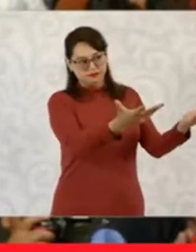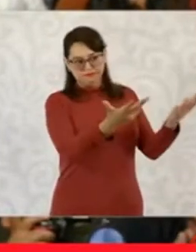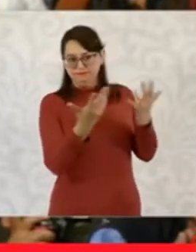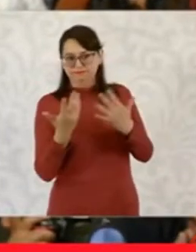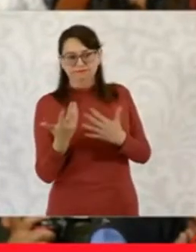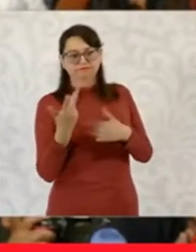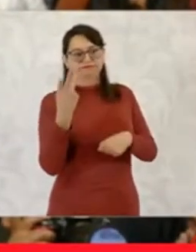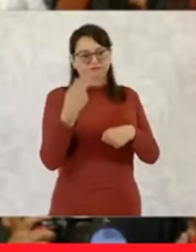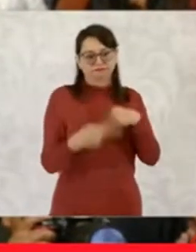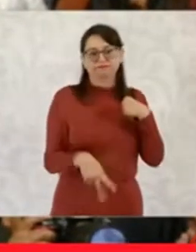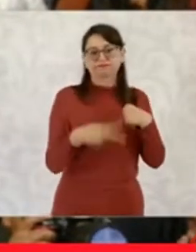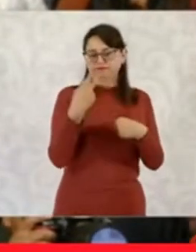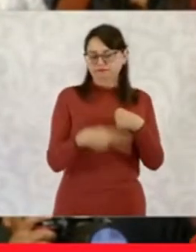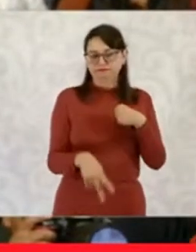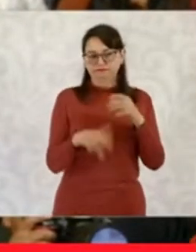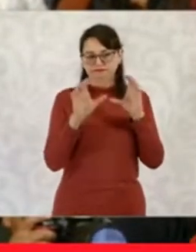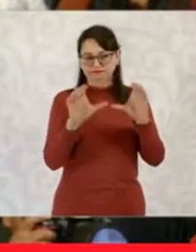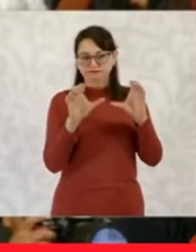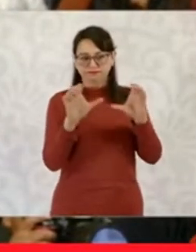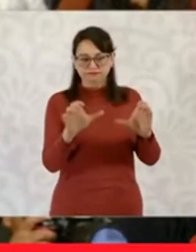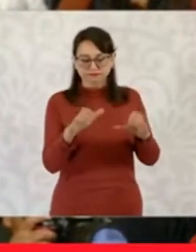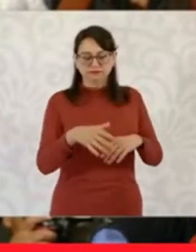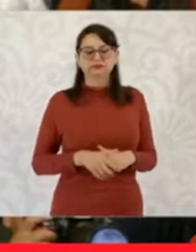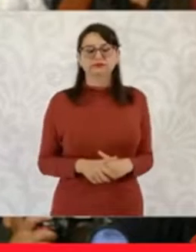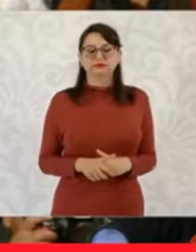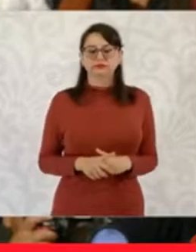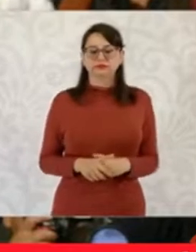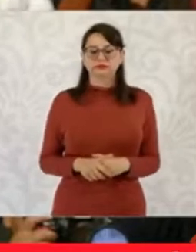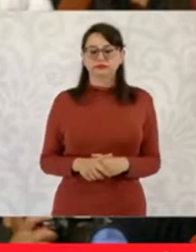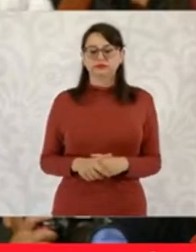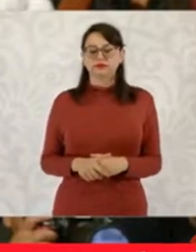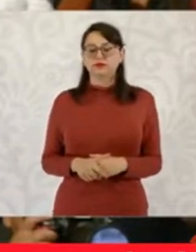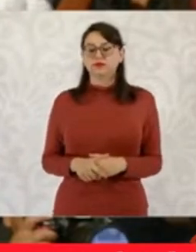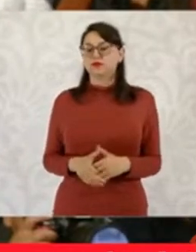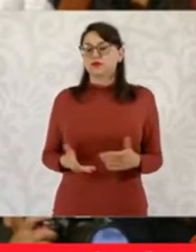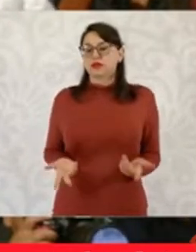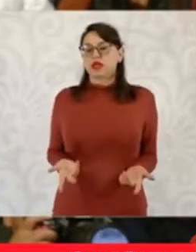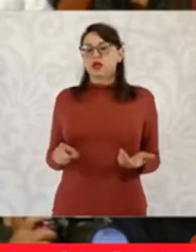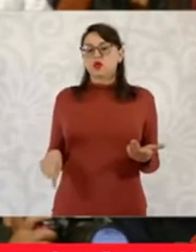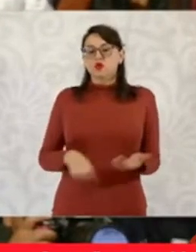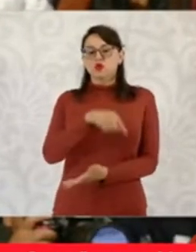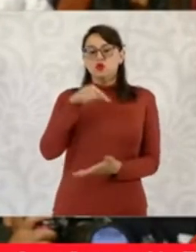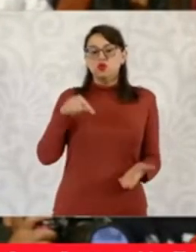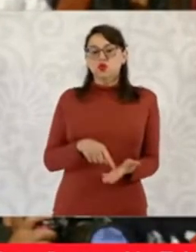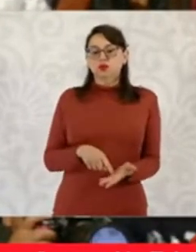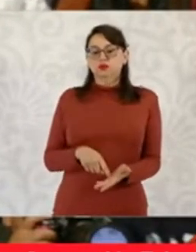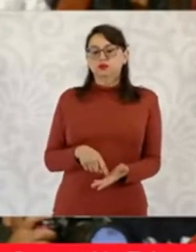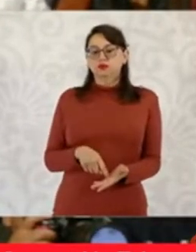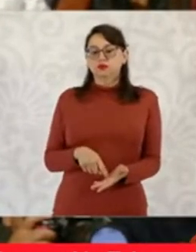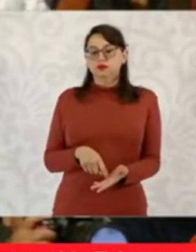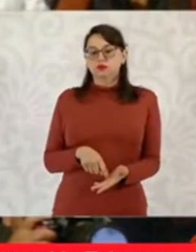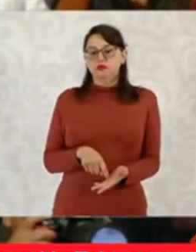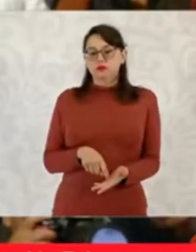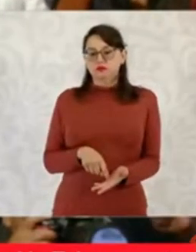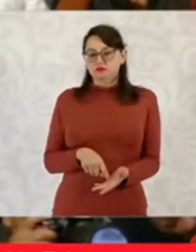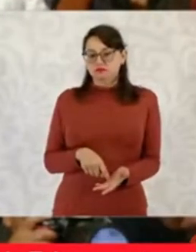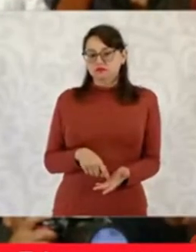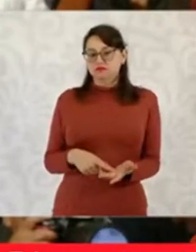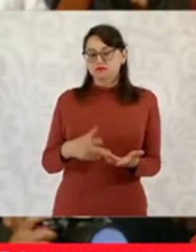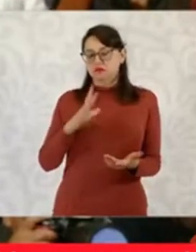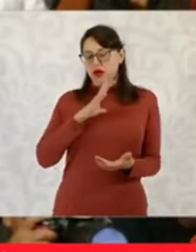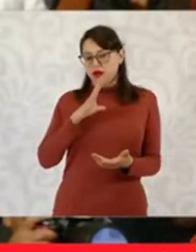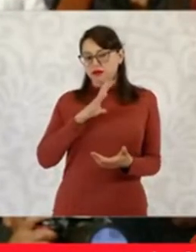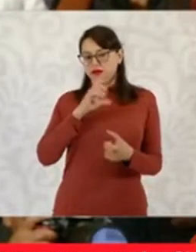y que eso era obviamente muy peligroso. Las estructuras que hay ahí son las estructuras